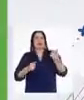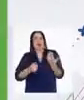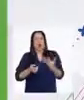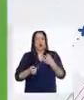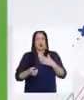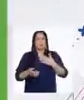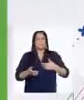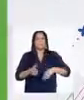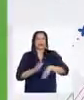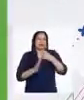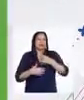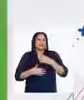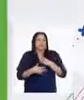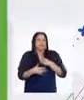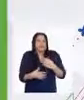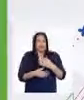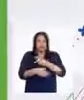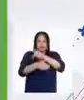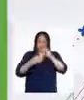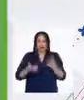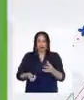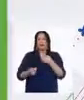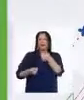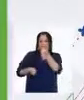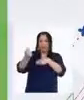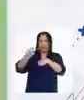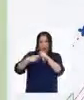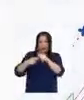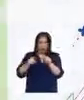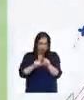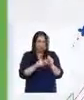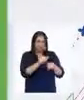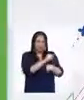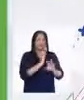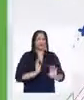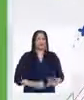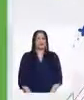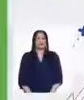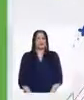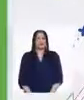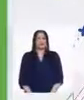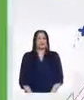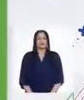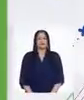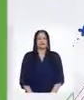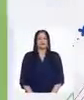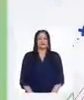son los negocios y obviamente mi mundo del fútbol, ¿no?